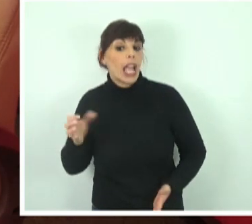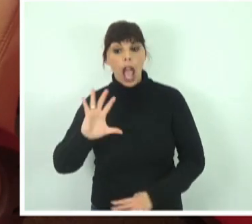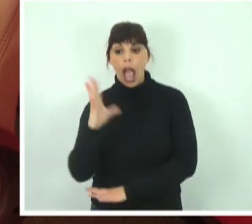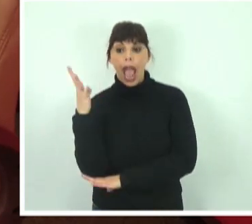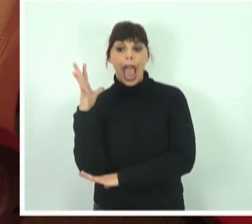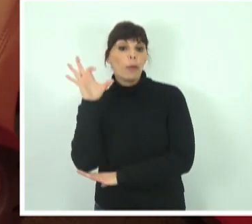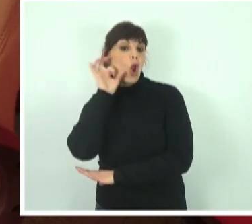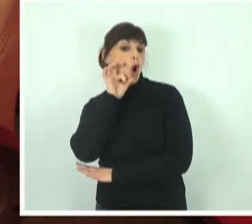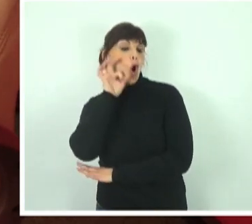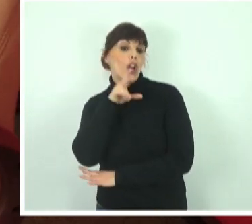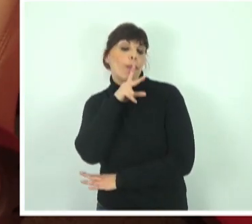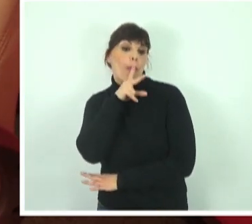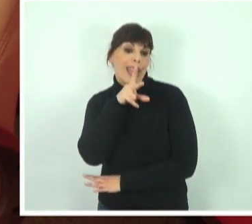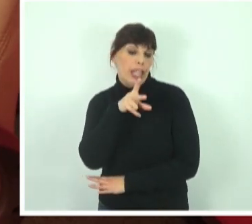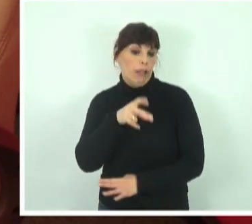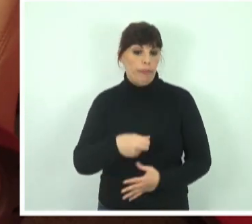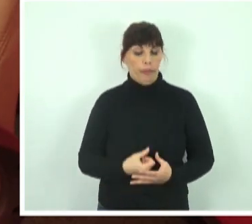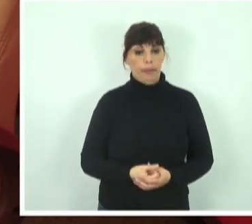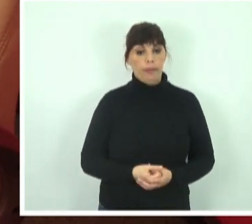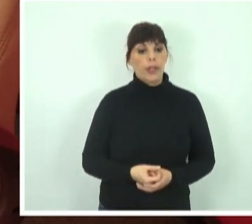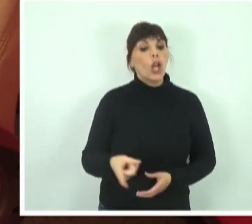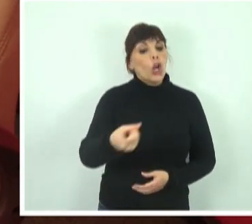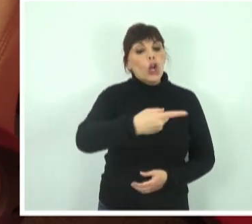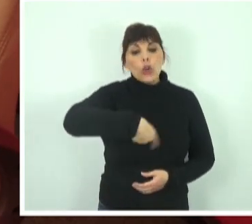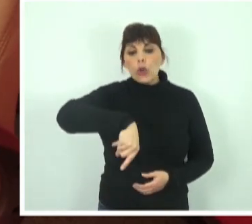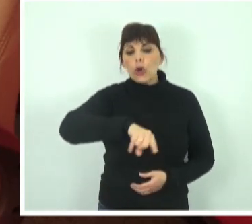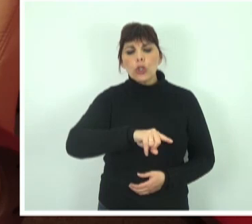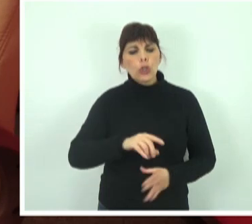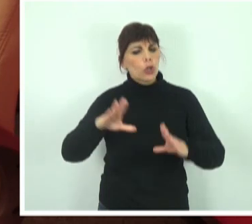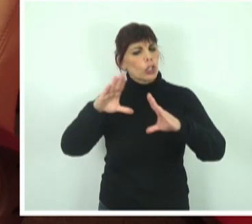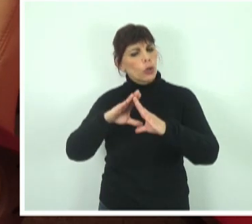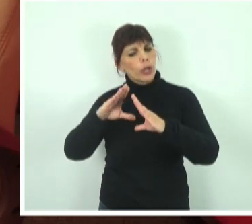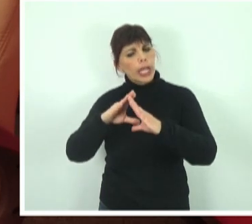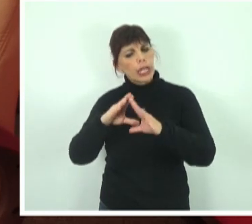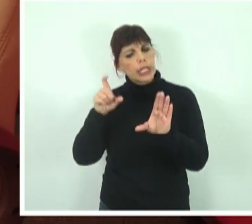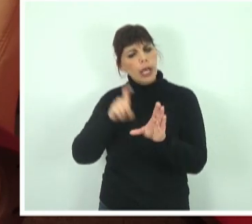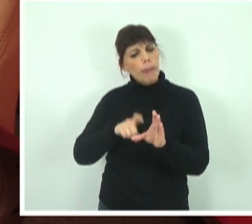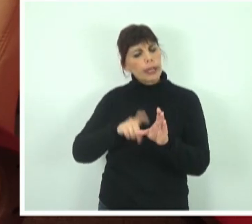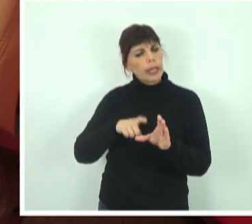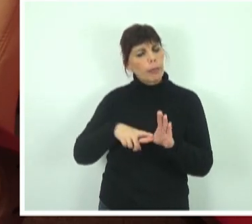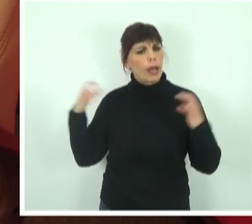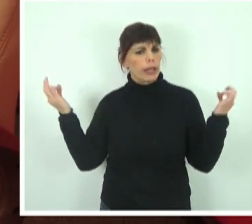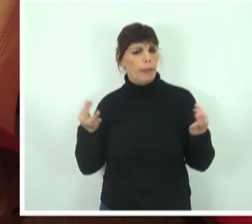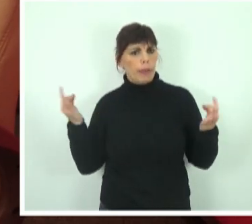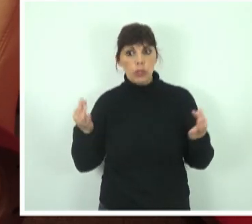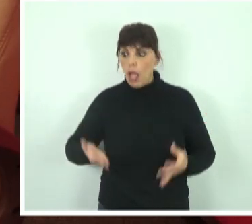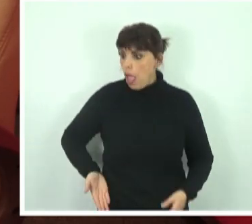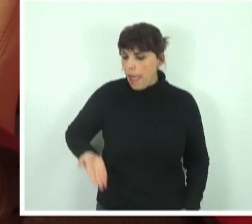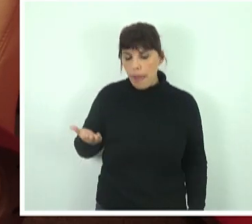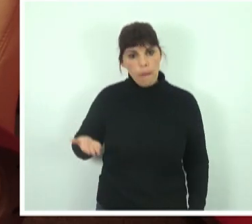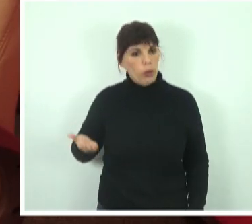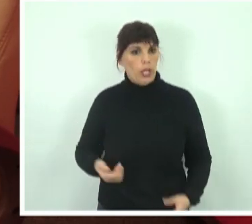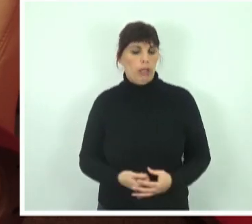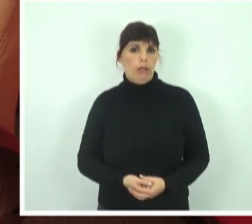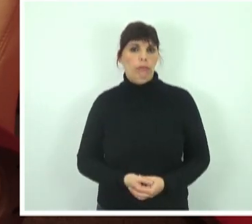Nosotros todos necesitamos estar incorporados en una iglesia. Es tan importante. Yo jamás he visto